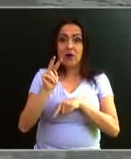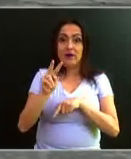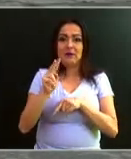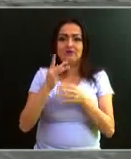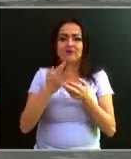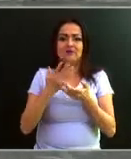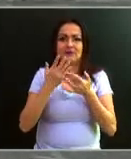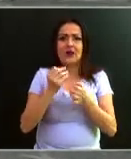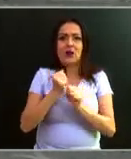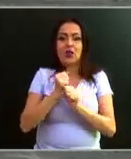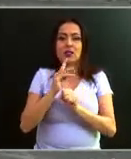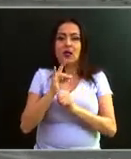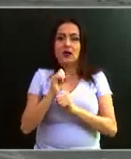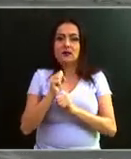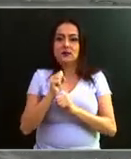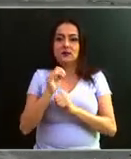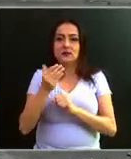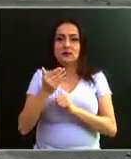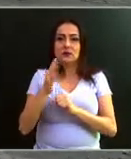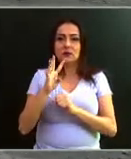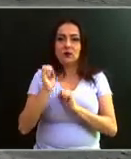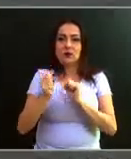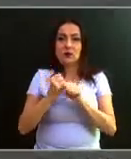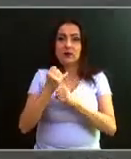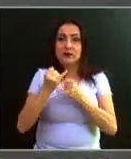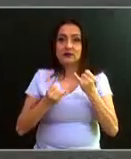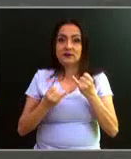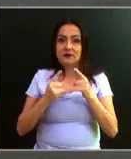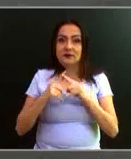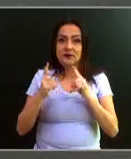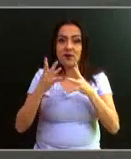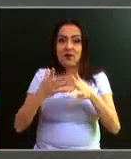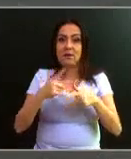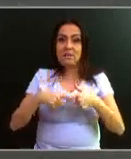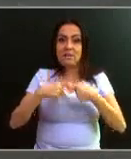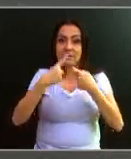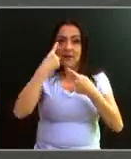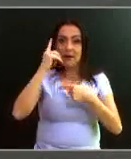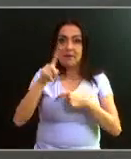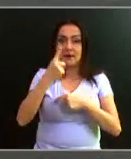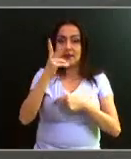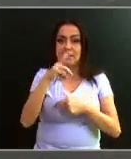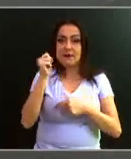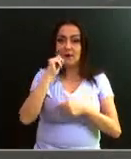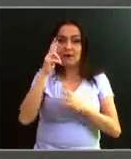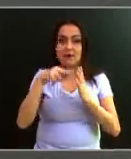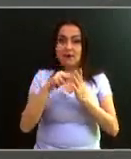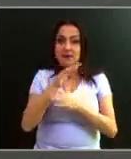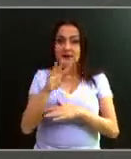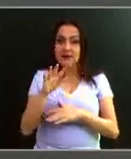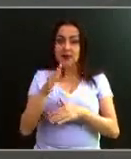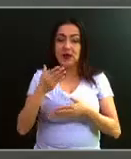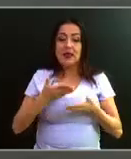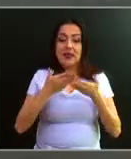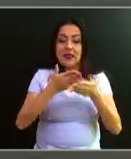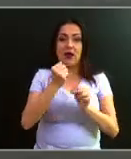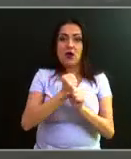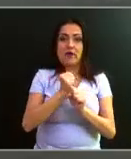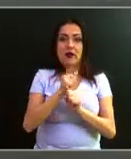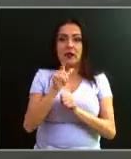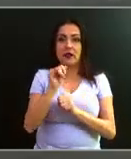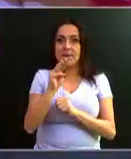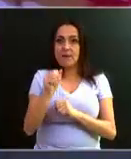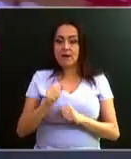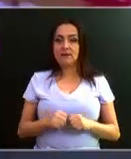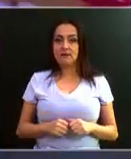espera que las obras de Taras, que llevan cerca de 4 años, finalicen, dejando pendiente para el primer trimestre del 2025 la entrega de las obras en La Lima.